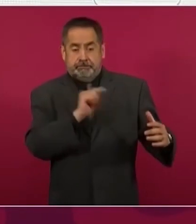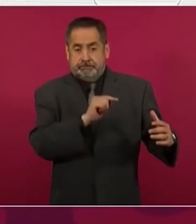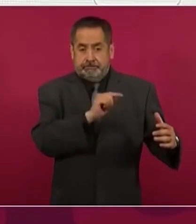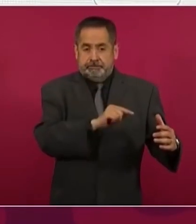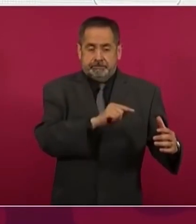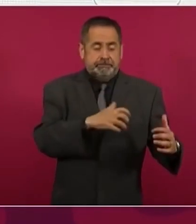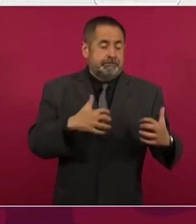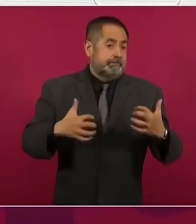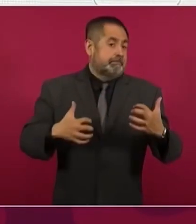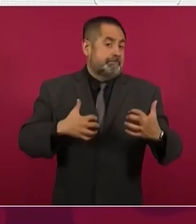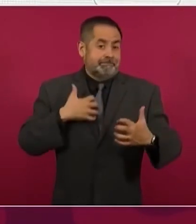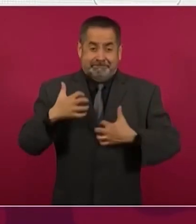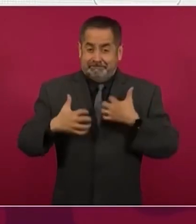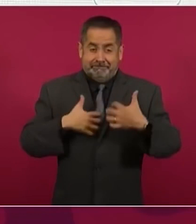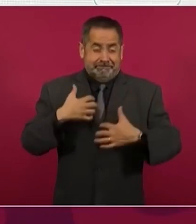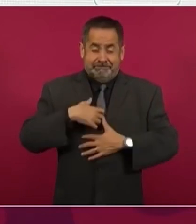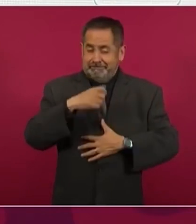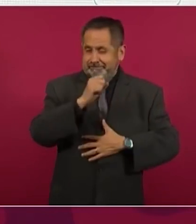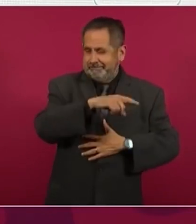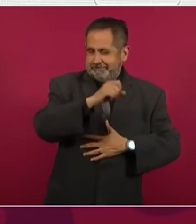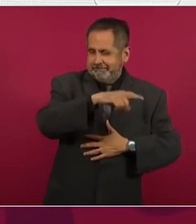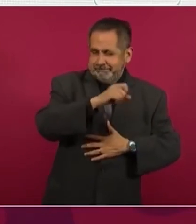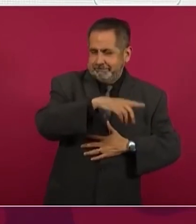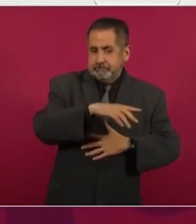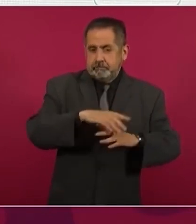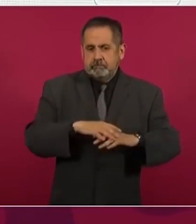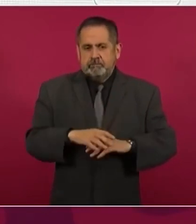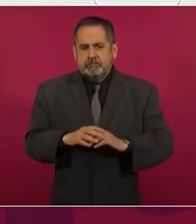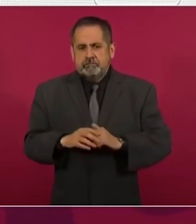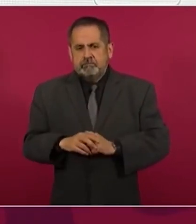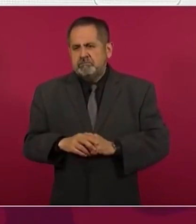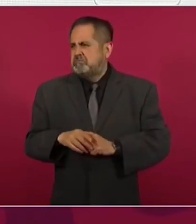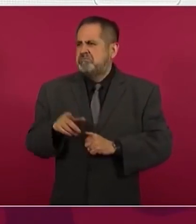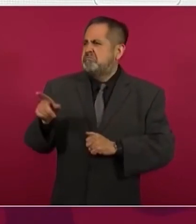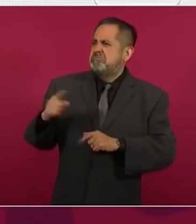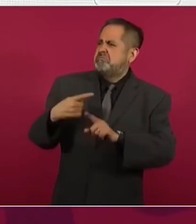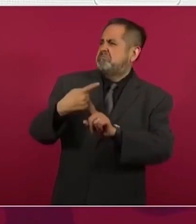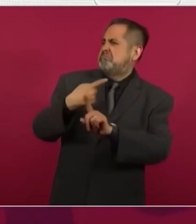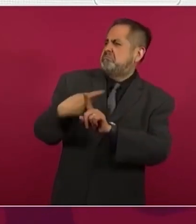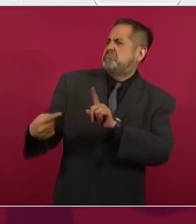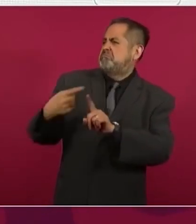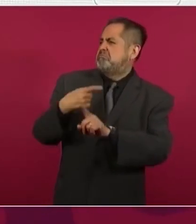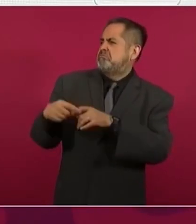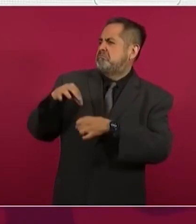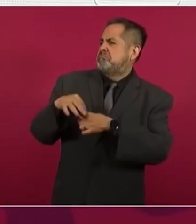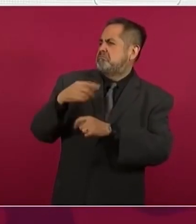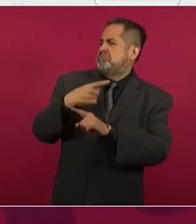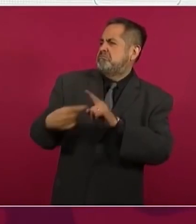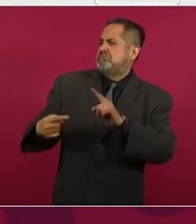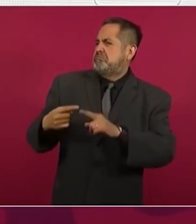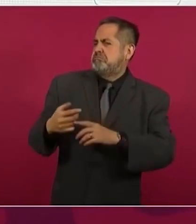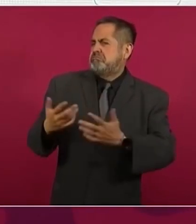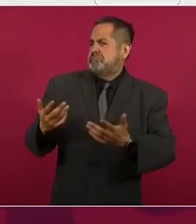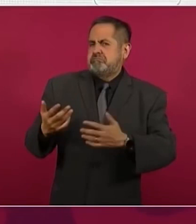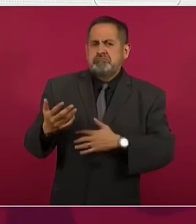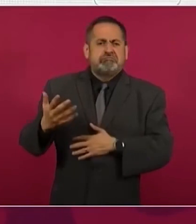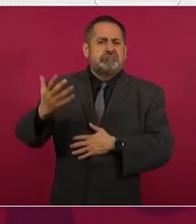que se enojan mucho, pues dicen, es la mitad de los votos que obtuvo